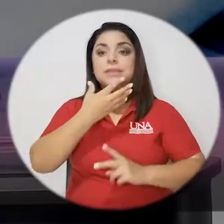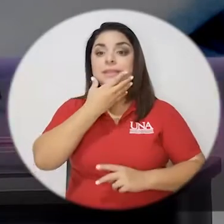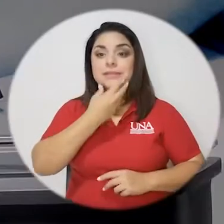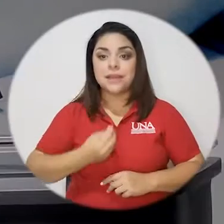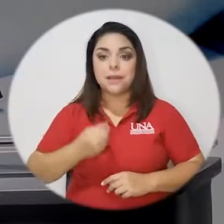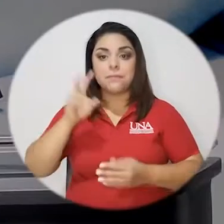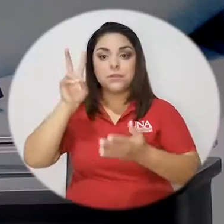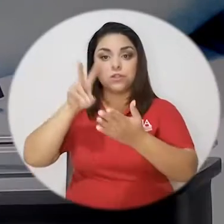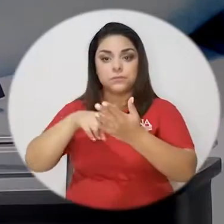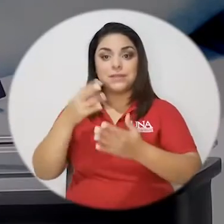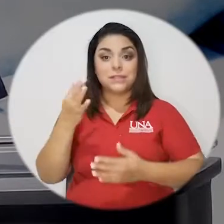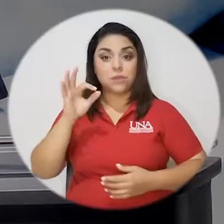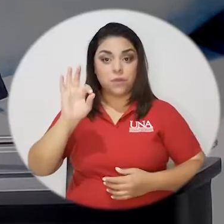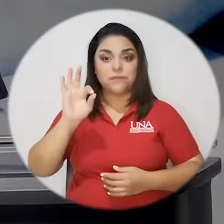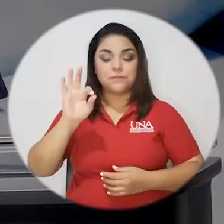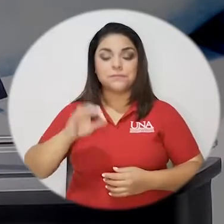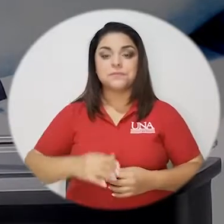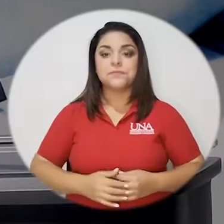del 2019,